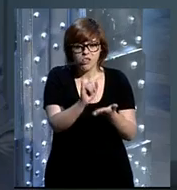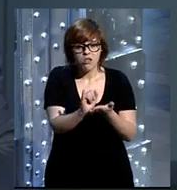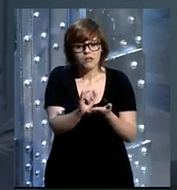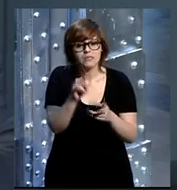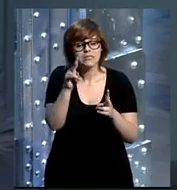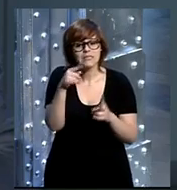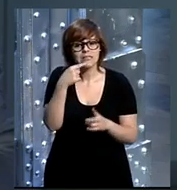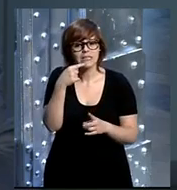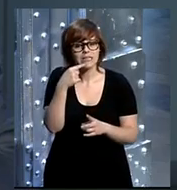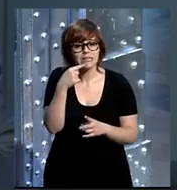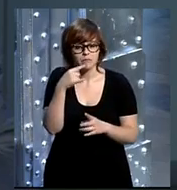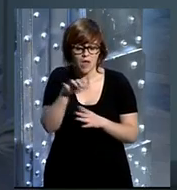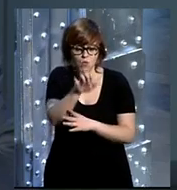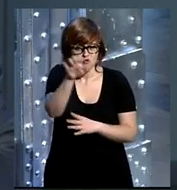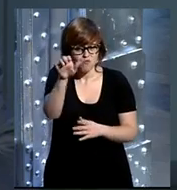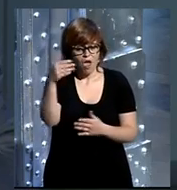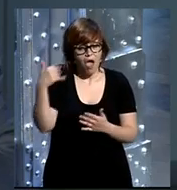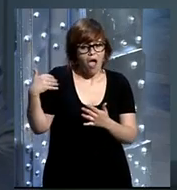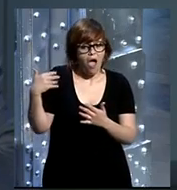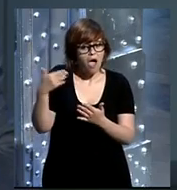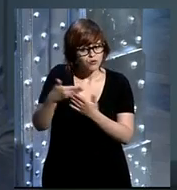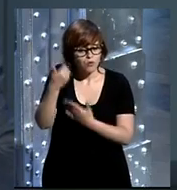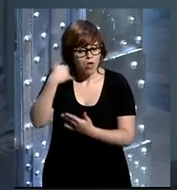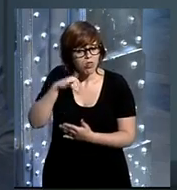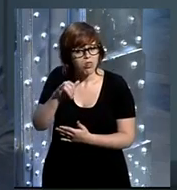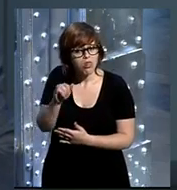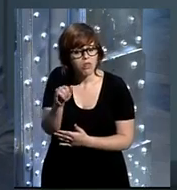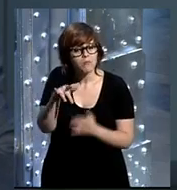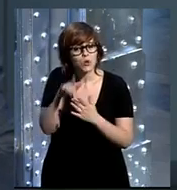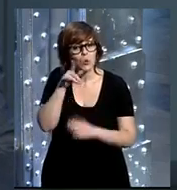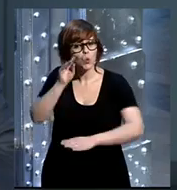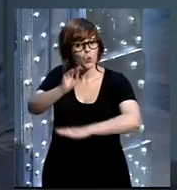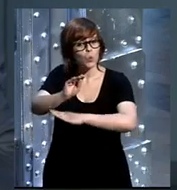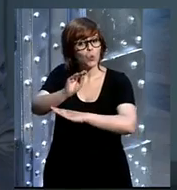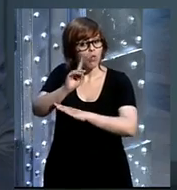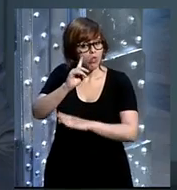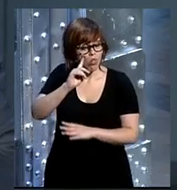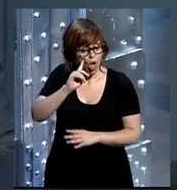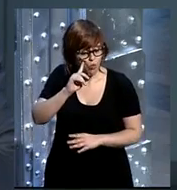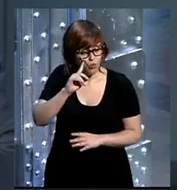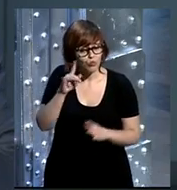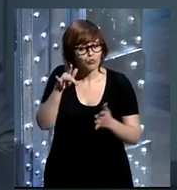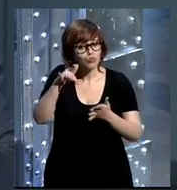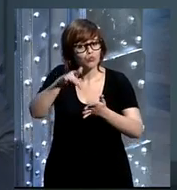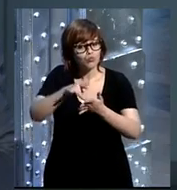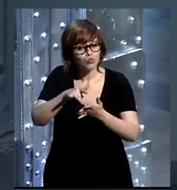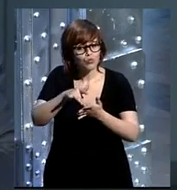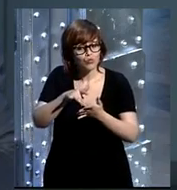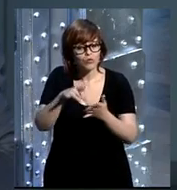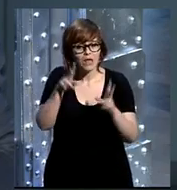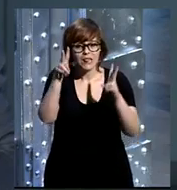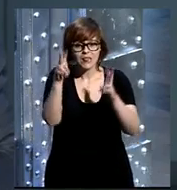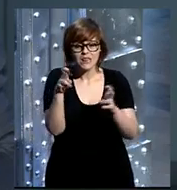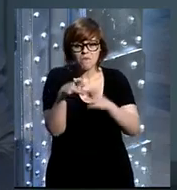Cuidado, y sobre todo en Europa ya hemos sufrido algunas cosas de este tipo, cuidado con la posibilidad de que empiezan a aparecer paraísos